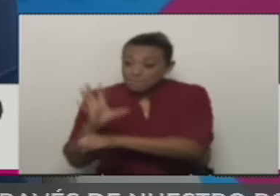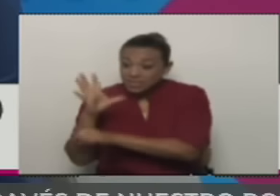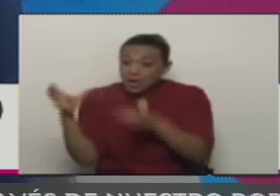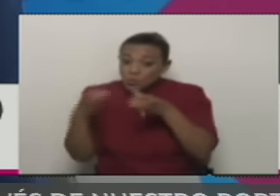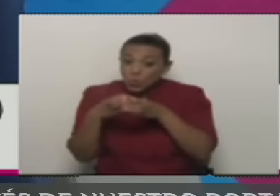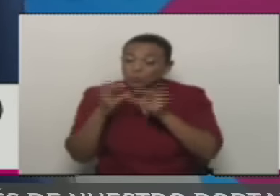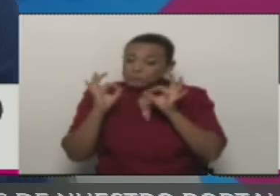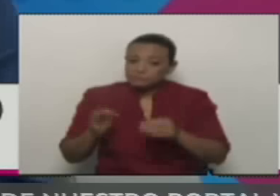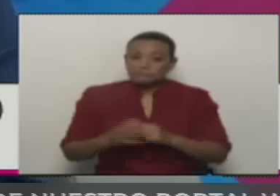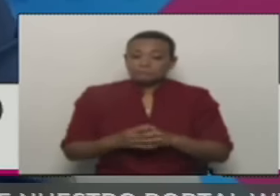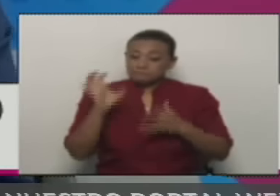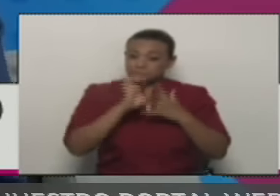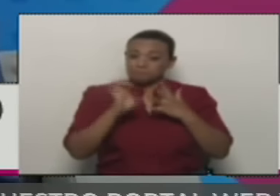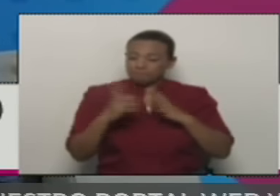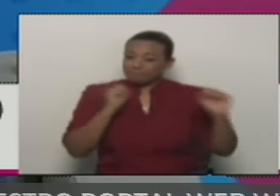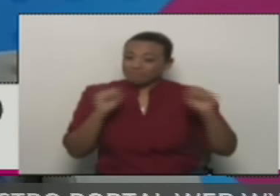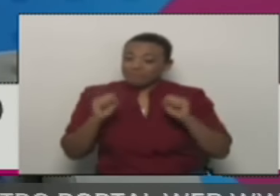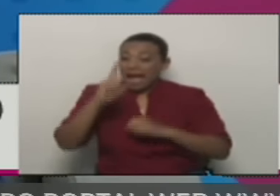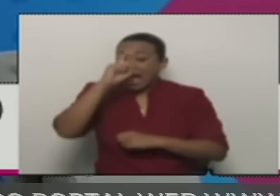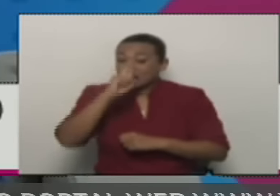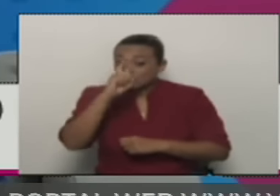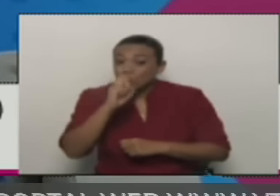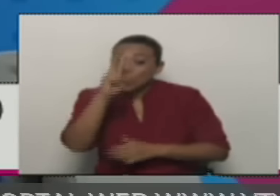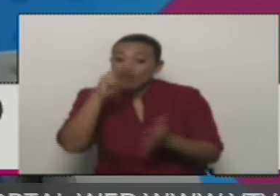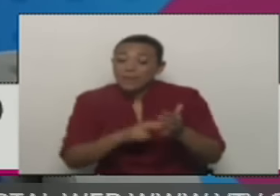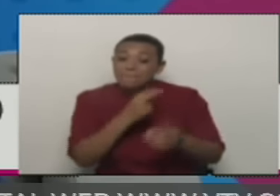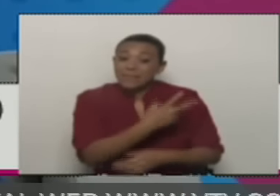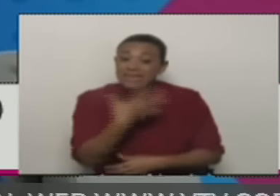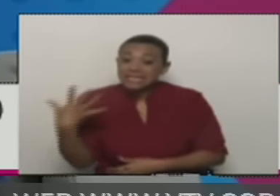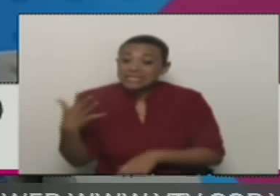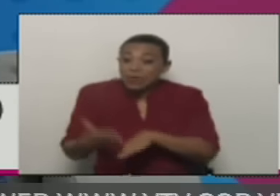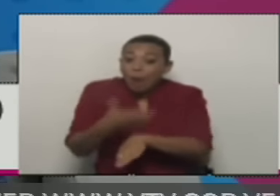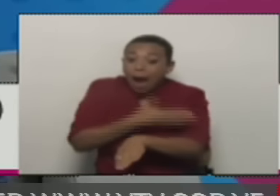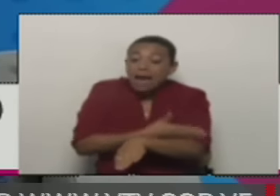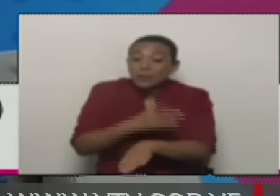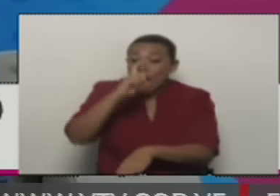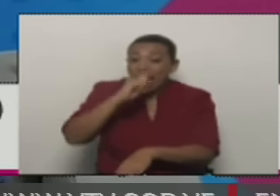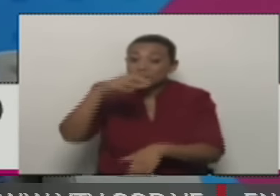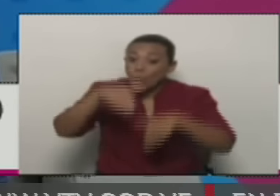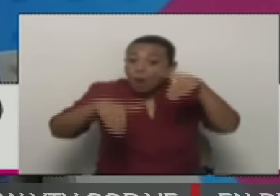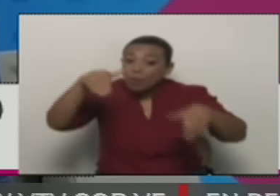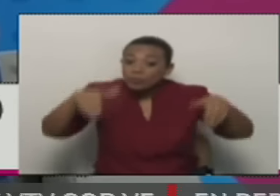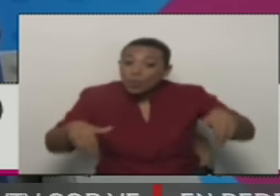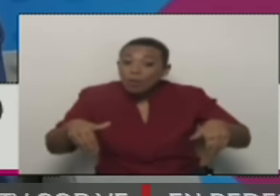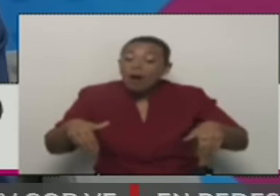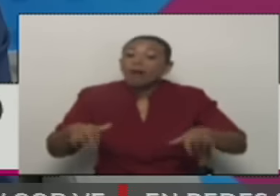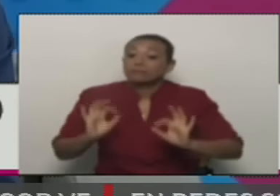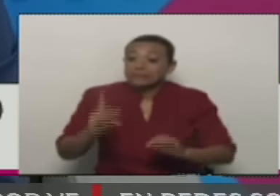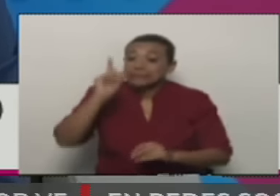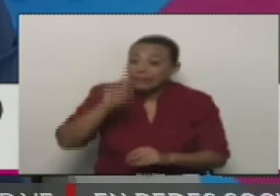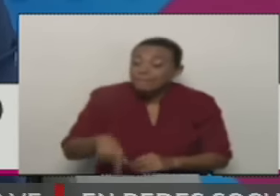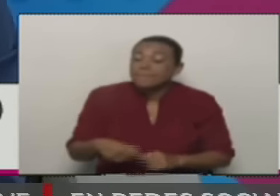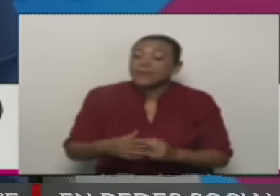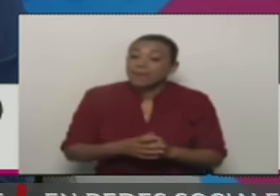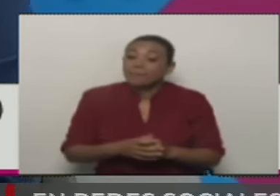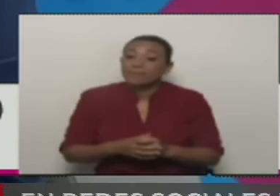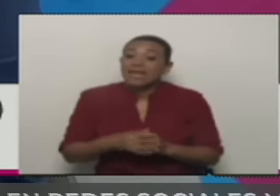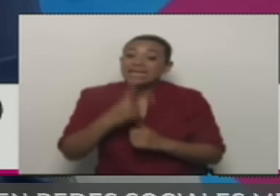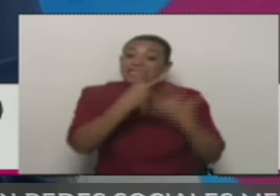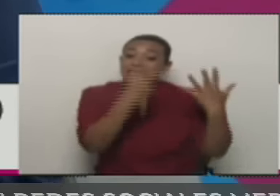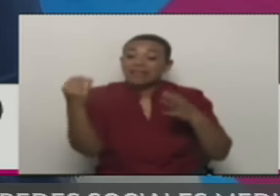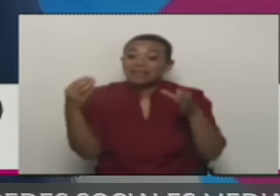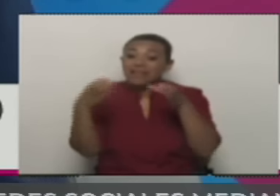geoestratégica. Se prepara el año económico de 2025, año electoral, año de elecciones, y más de 70